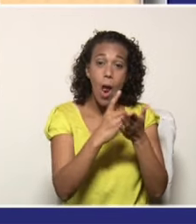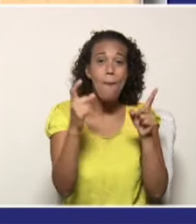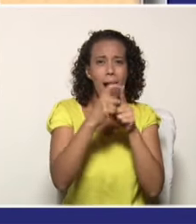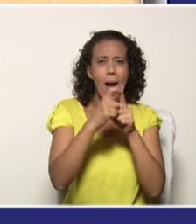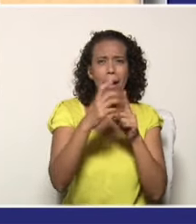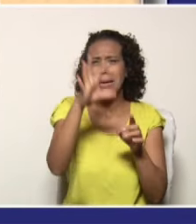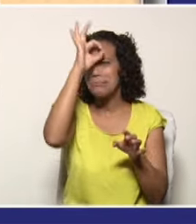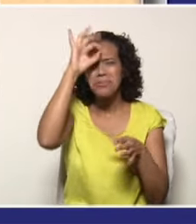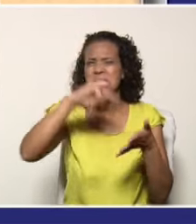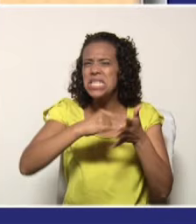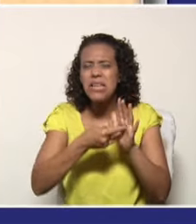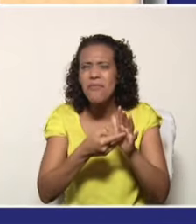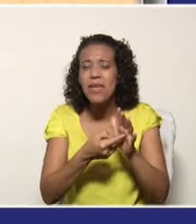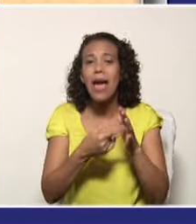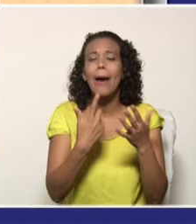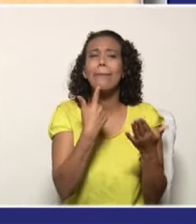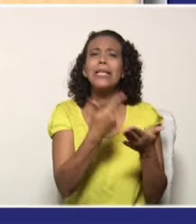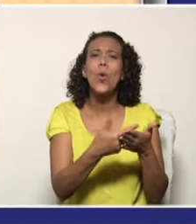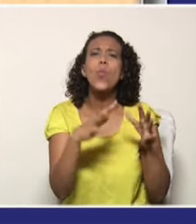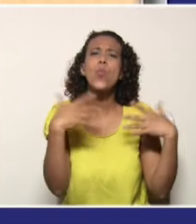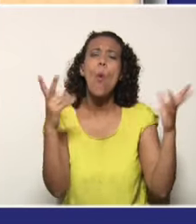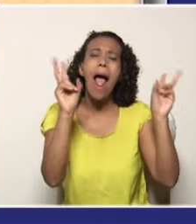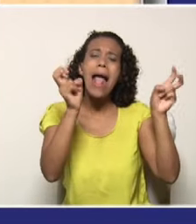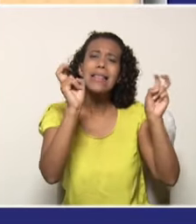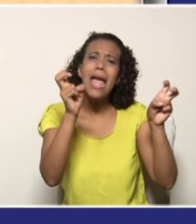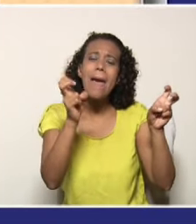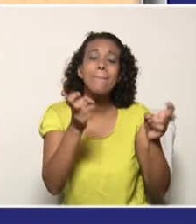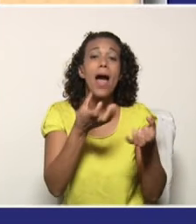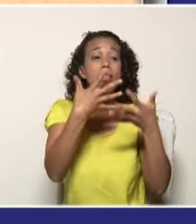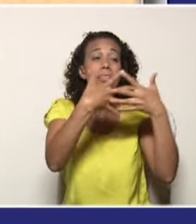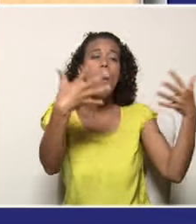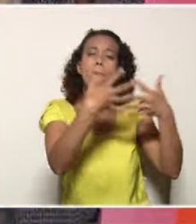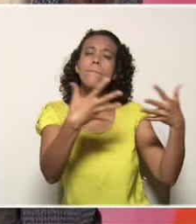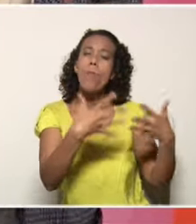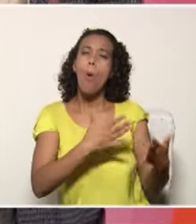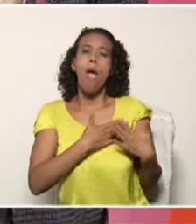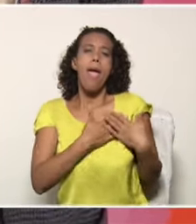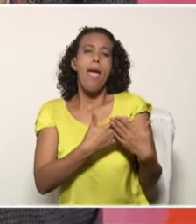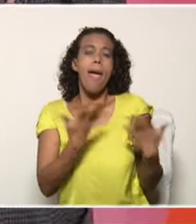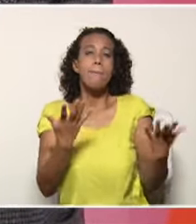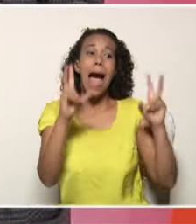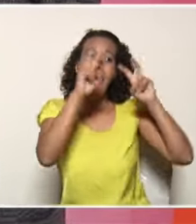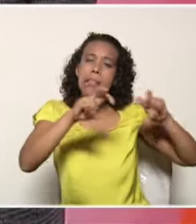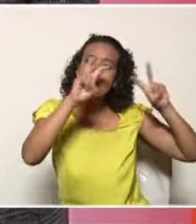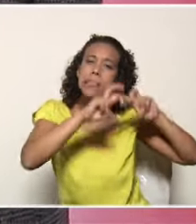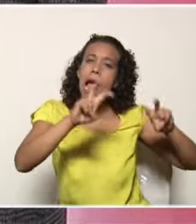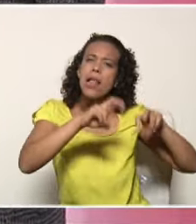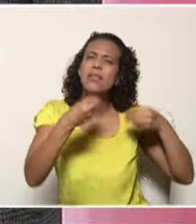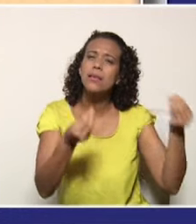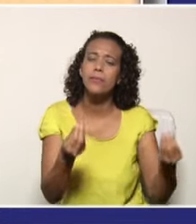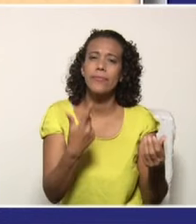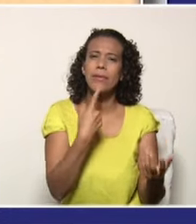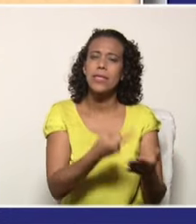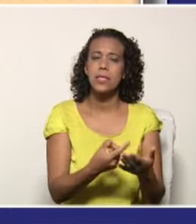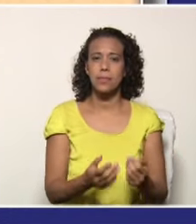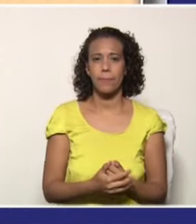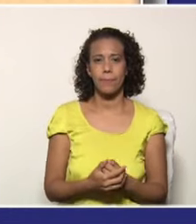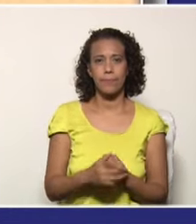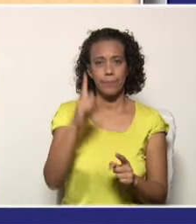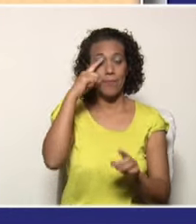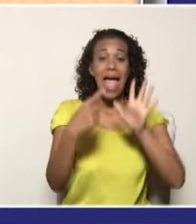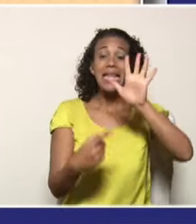desconocidas, vas a decir cuál es el tema de ese poema y realizarás un análisis de esta obra.